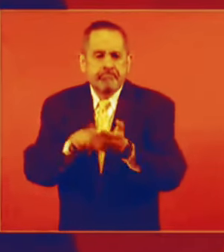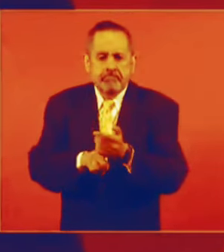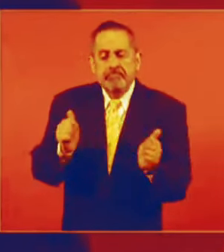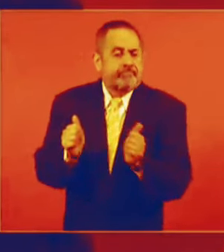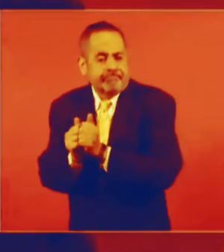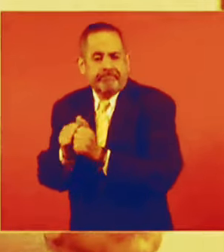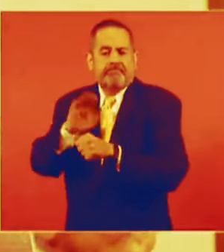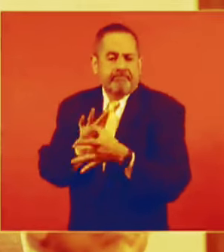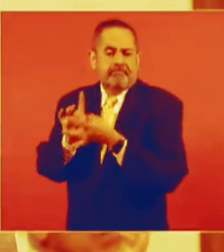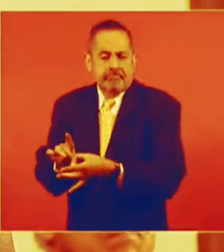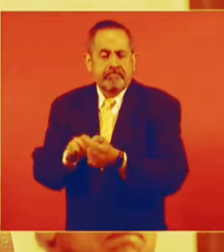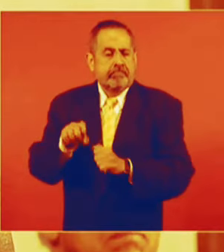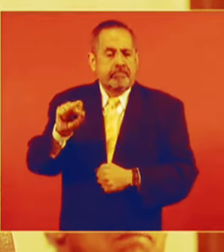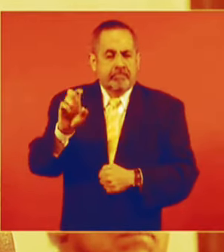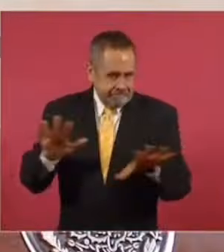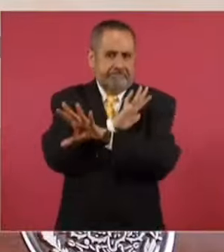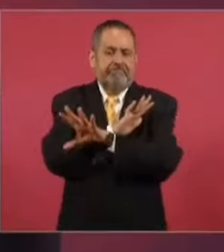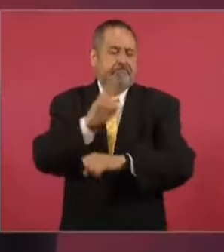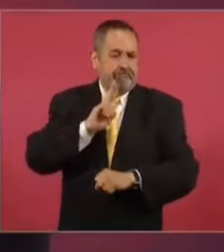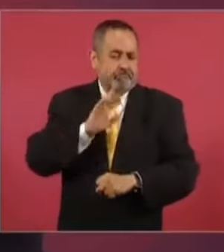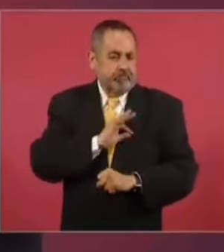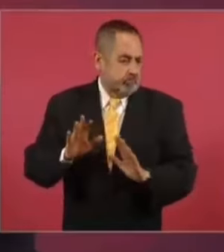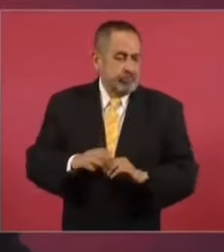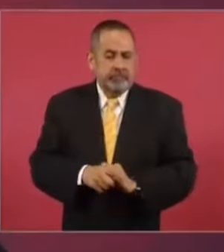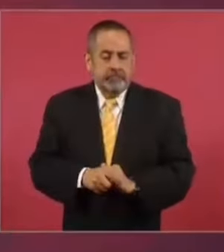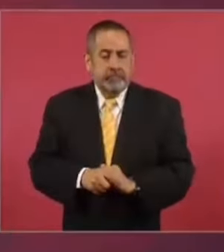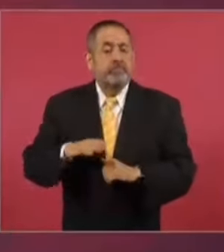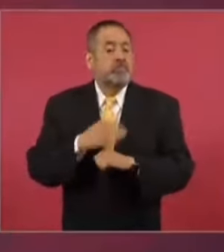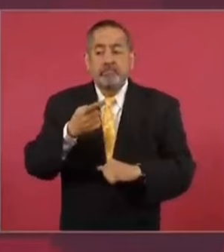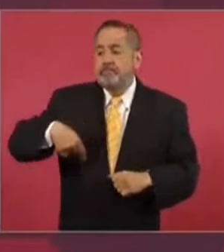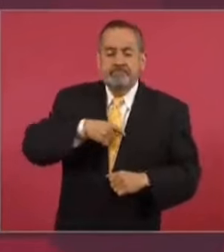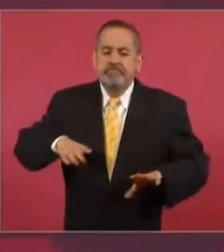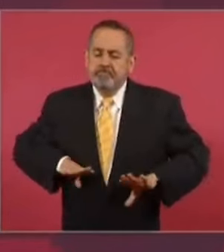más vinculadas con la Secretaría de la Defensa. Porque